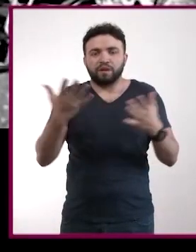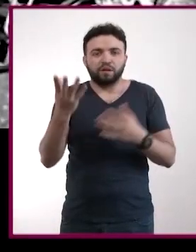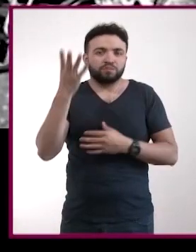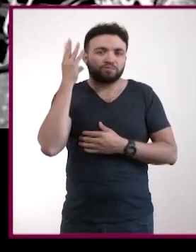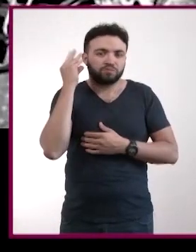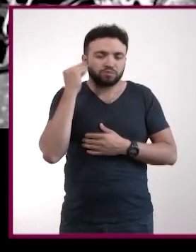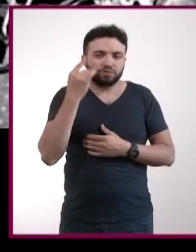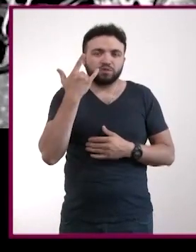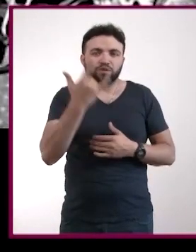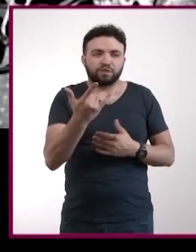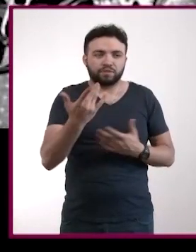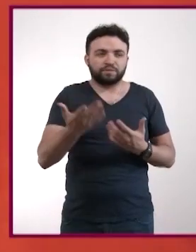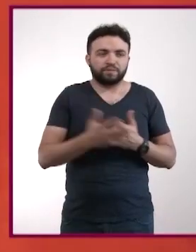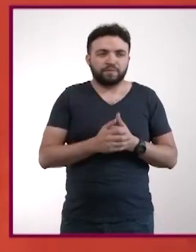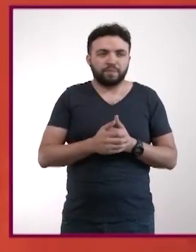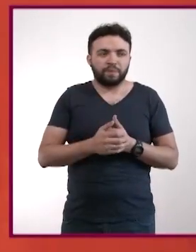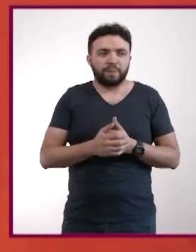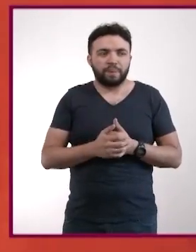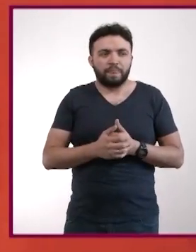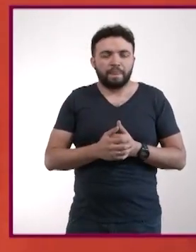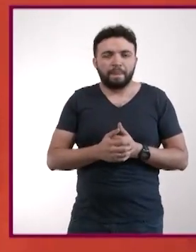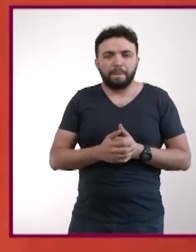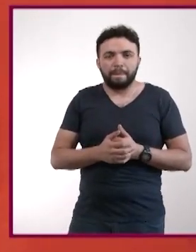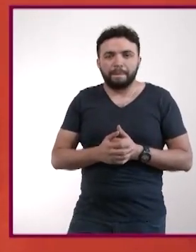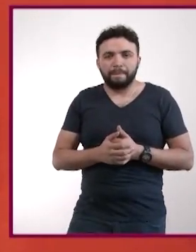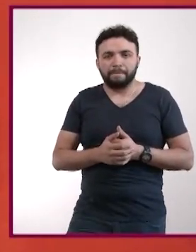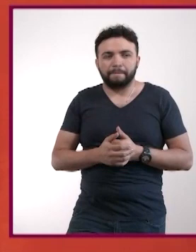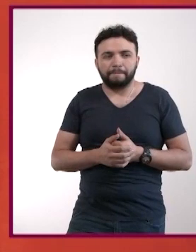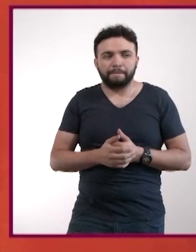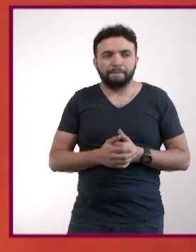música y muchos hacen rock, sí.